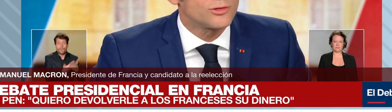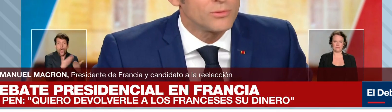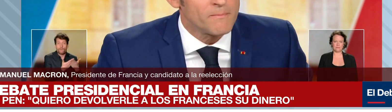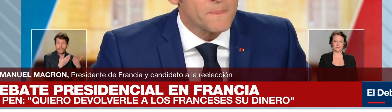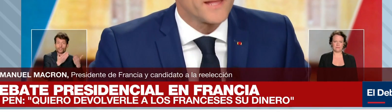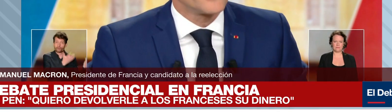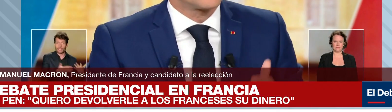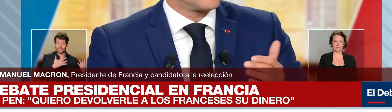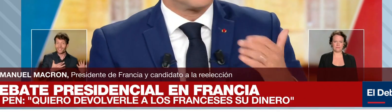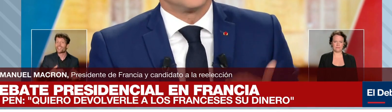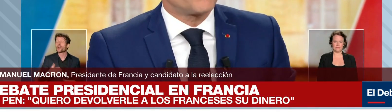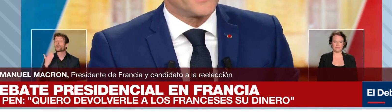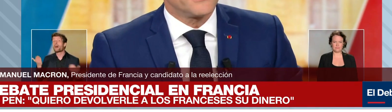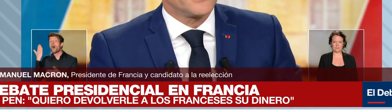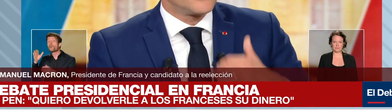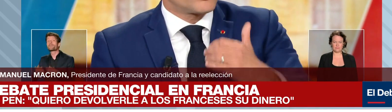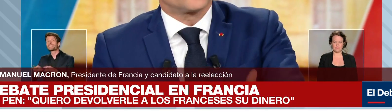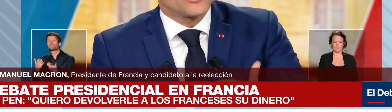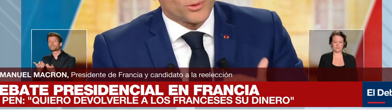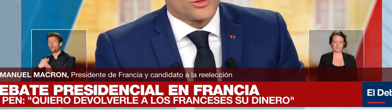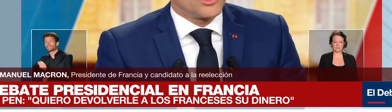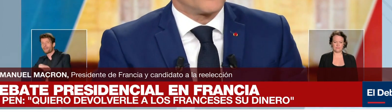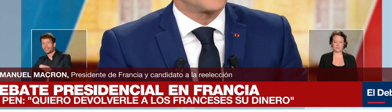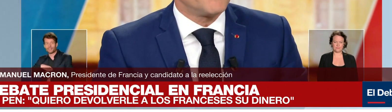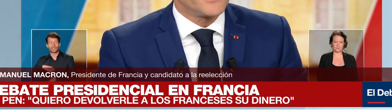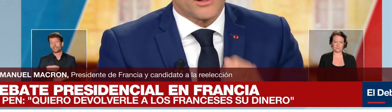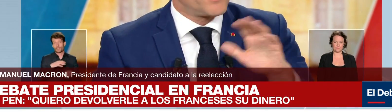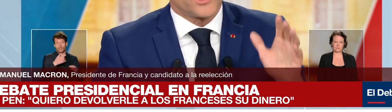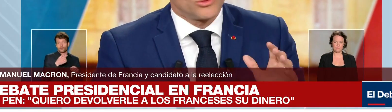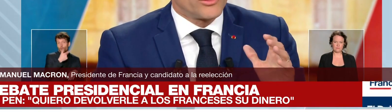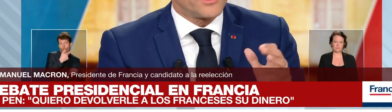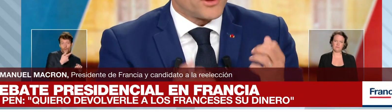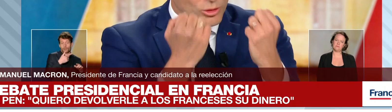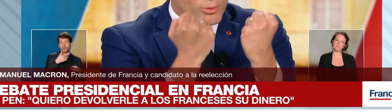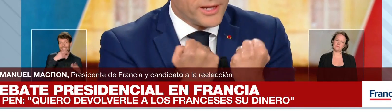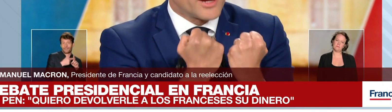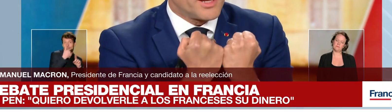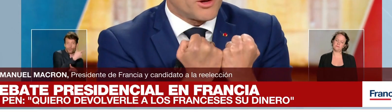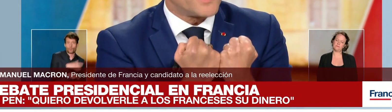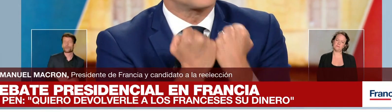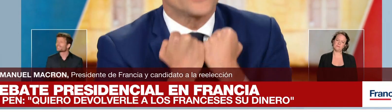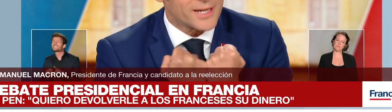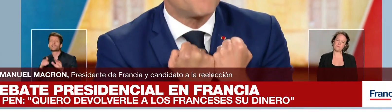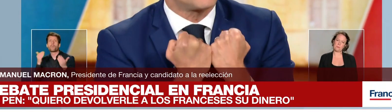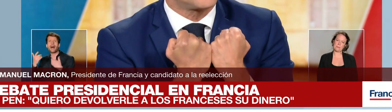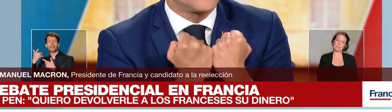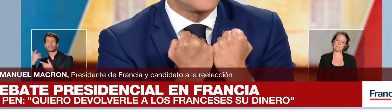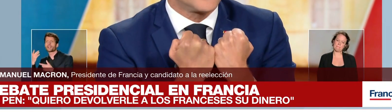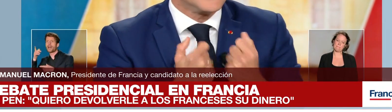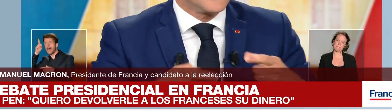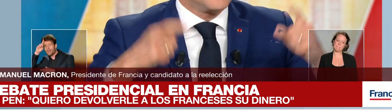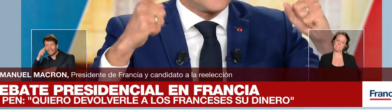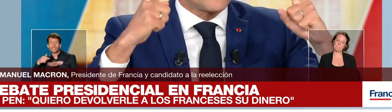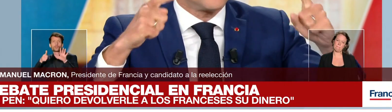que Francia tenga dos veces menos inflación que España, menos que Alemania y que todos los vecinos, porque el escudo que